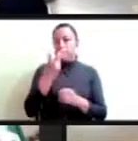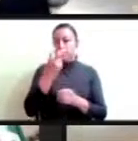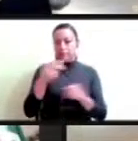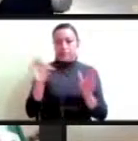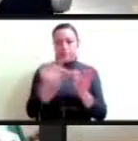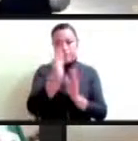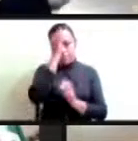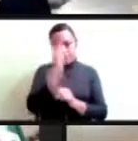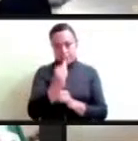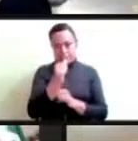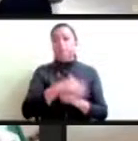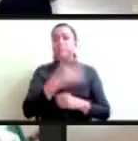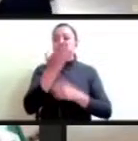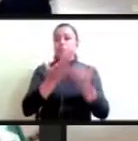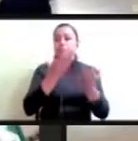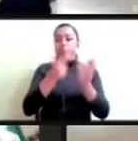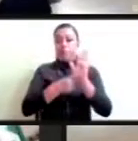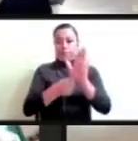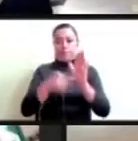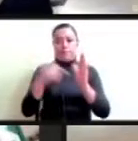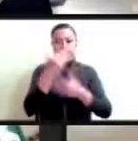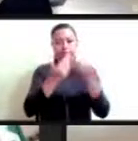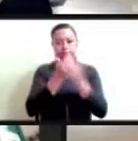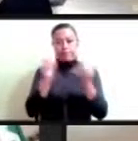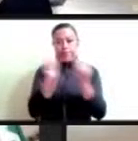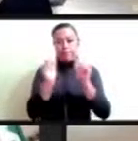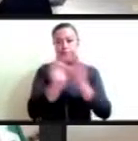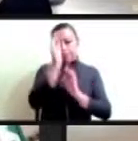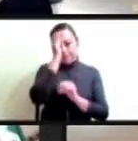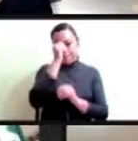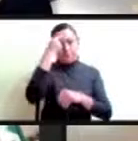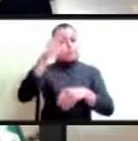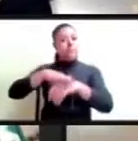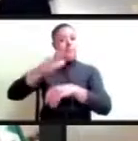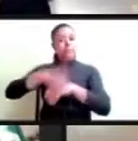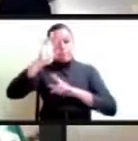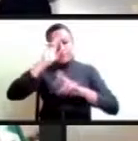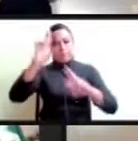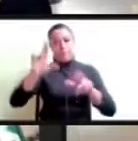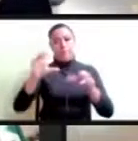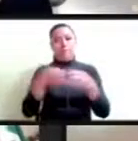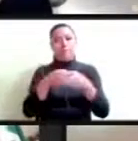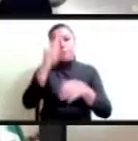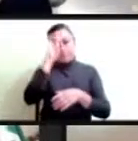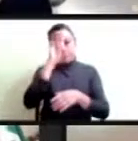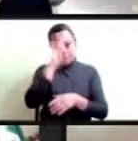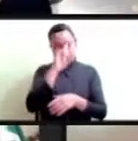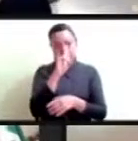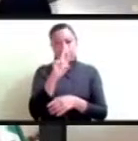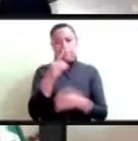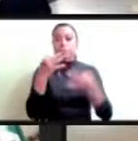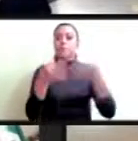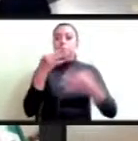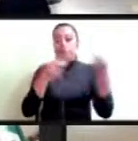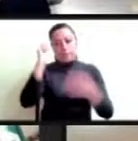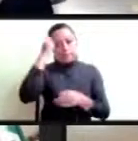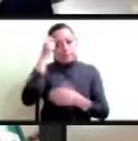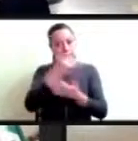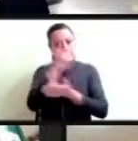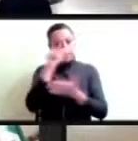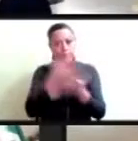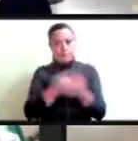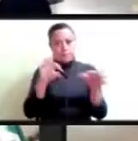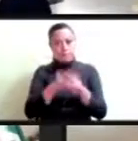de acuerdo de urgente y obvia resolución por la que se exhorta respetuosamente a la Consejería Jurídica y de Servicios Legales, a la Secretaría de Movilidad y a